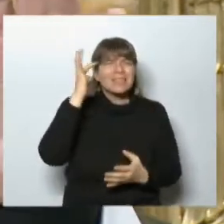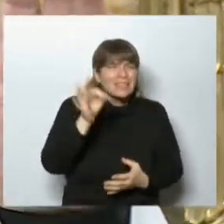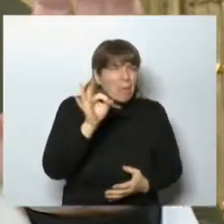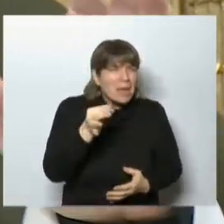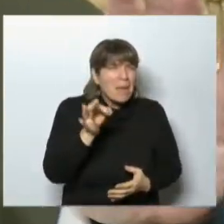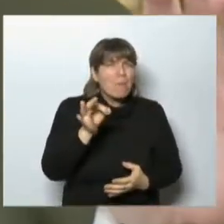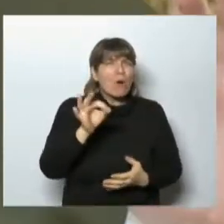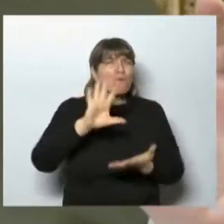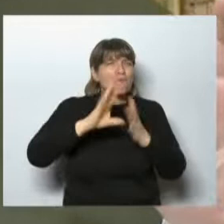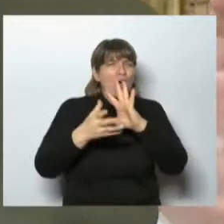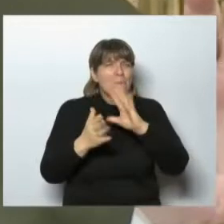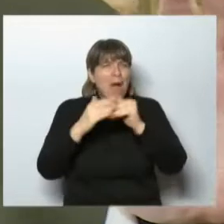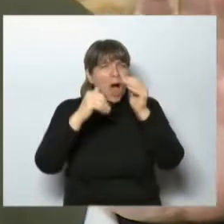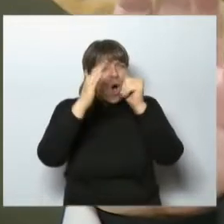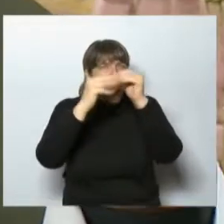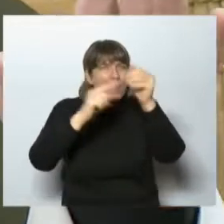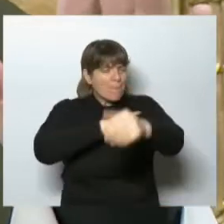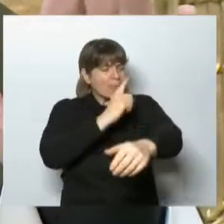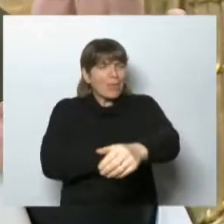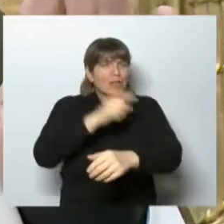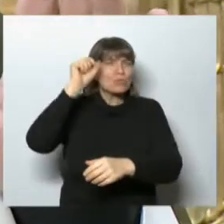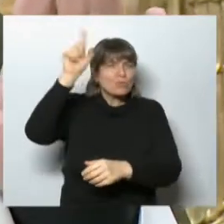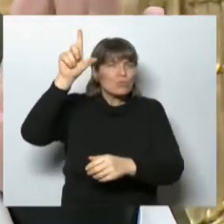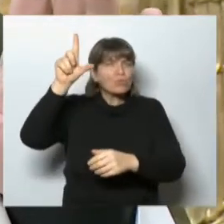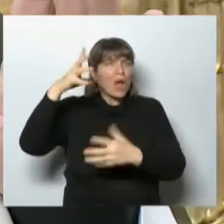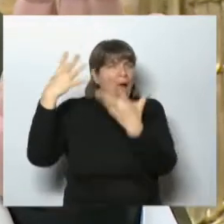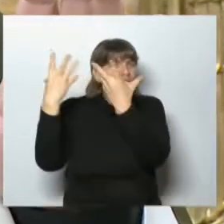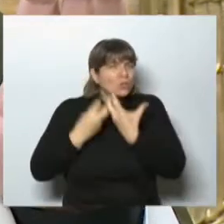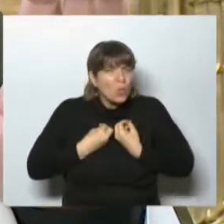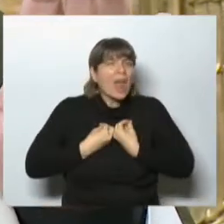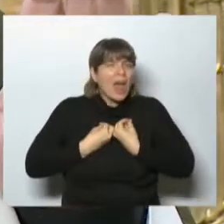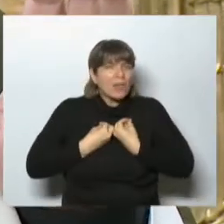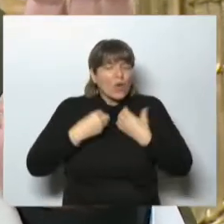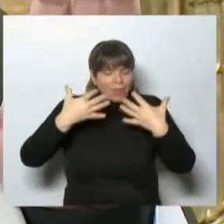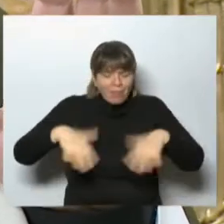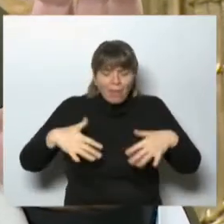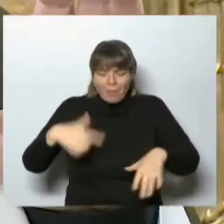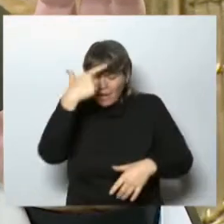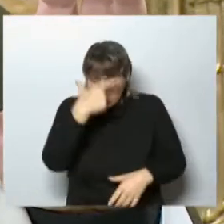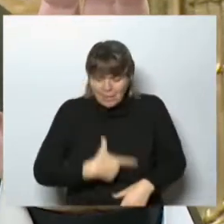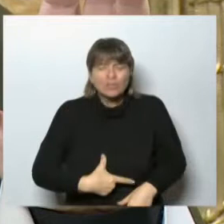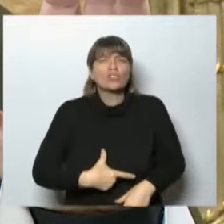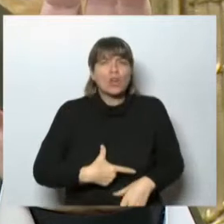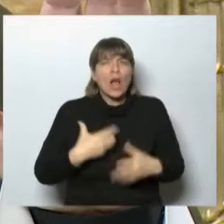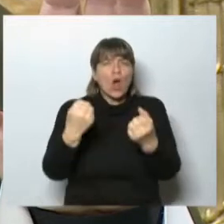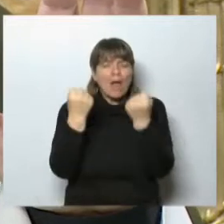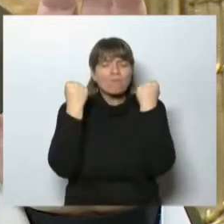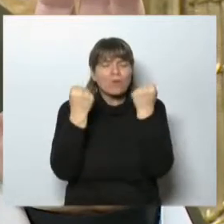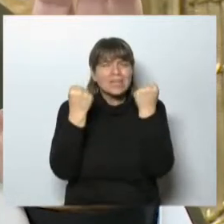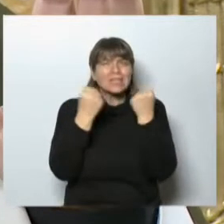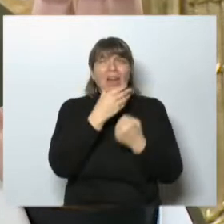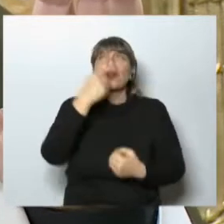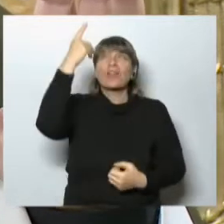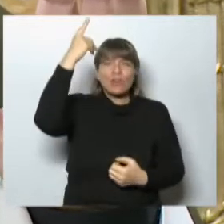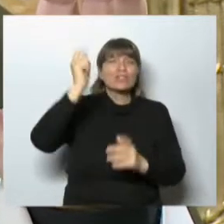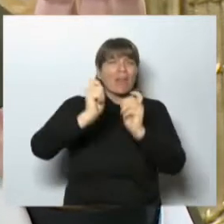como obra de tu poder admirable haber socorrido nuestra débil naturaleza con la fuerza de tu divinidad